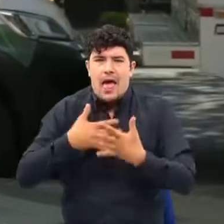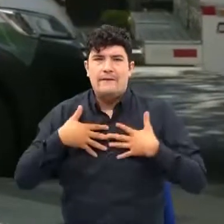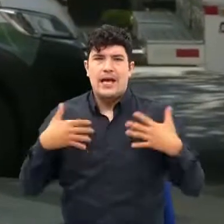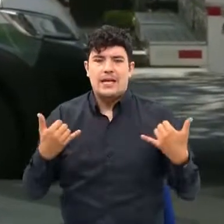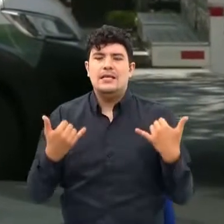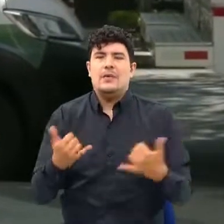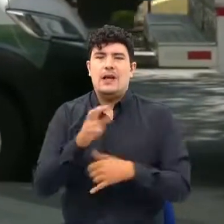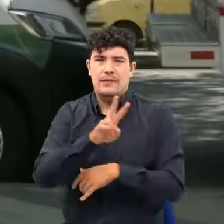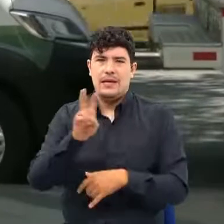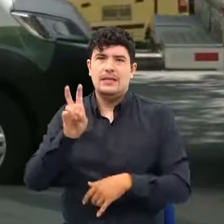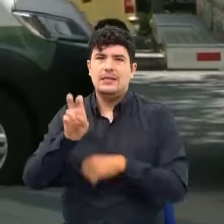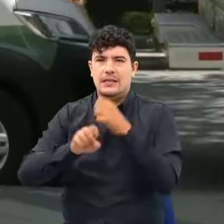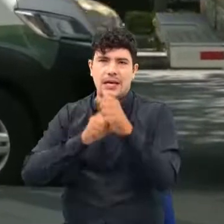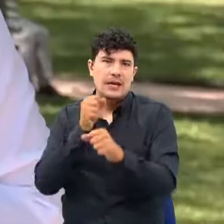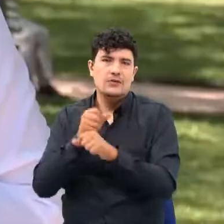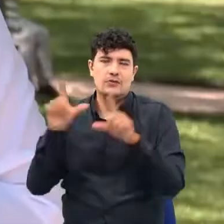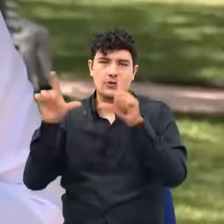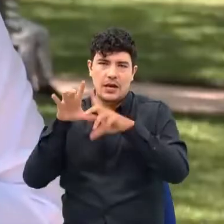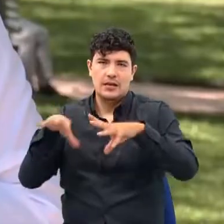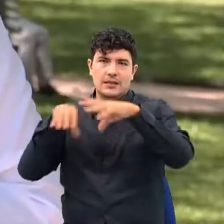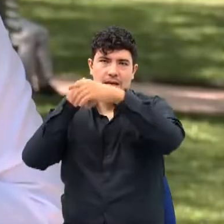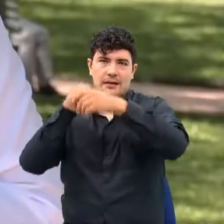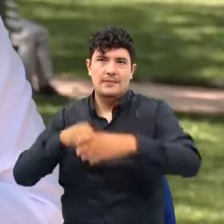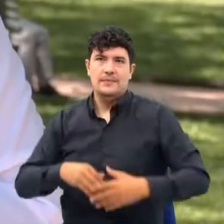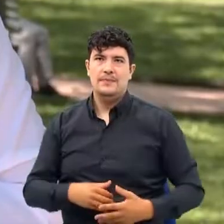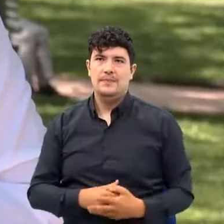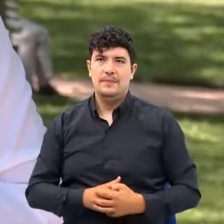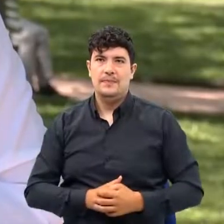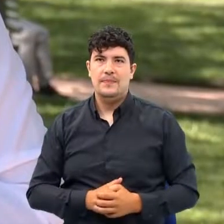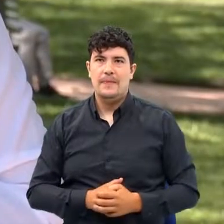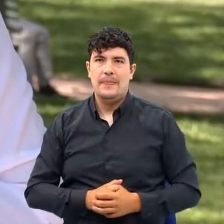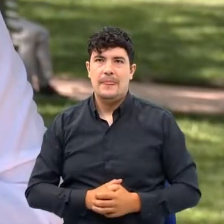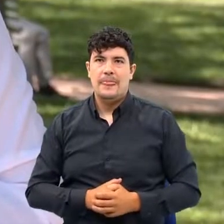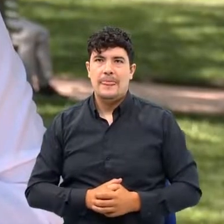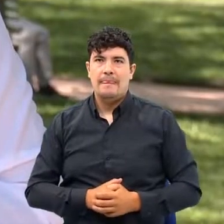estos 27 años de nuestro Canal TRO.